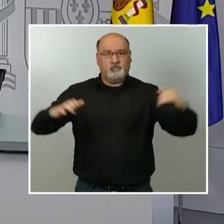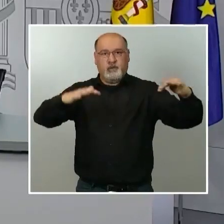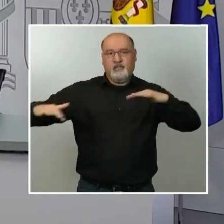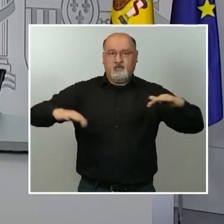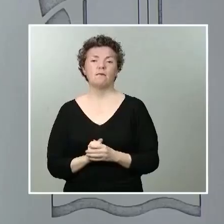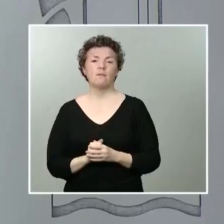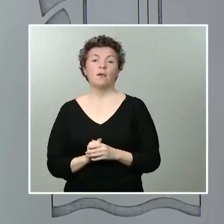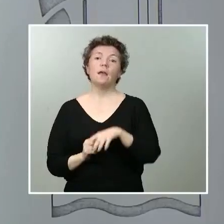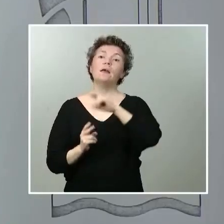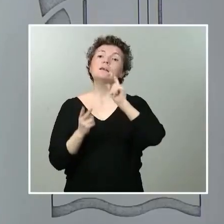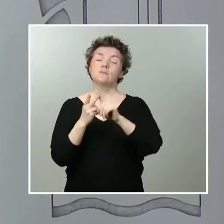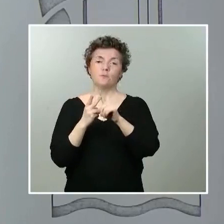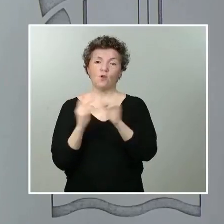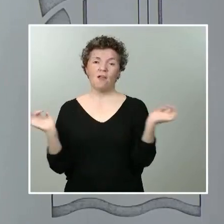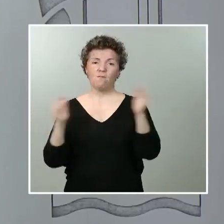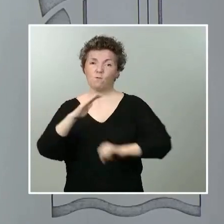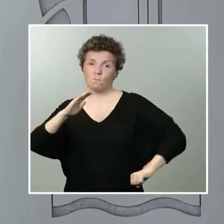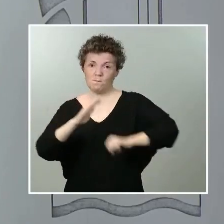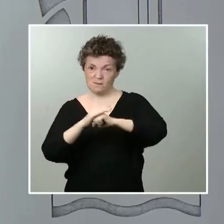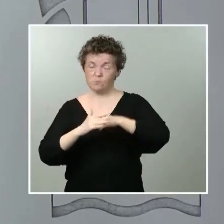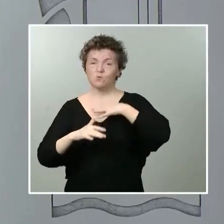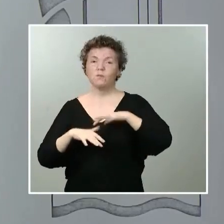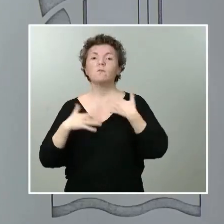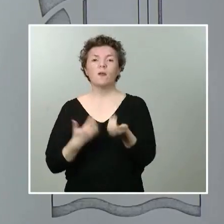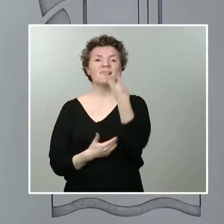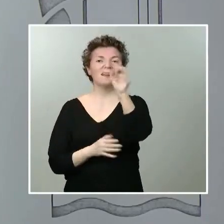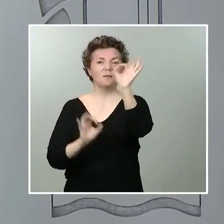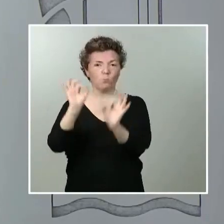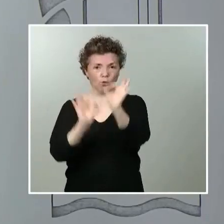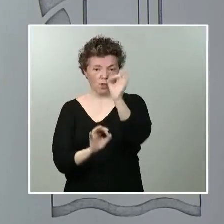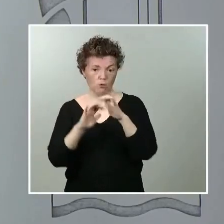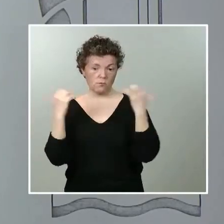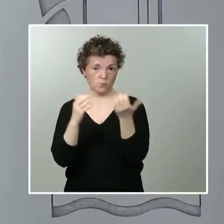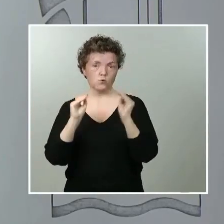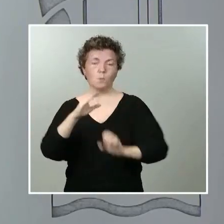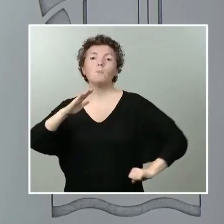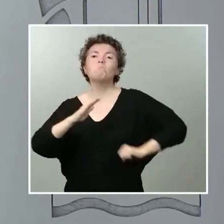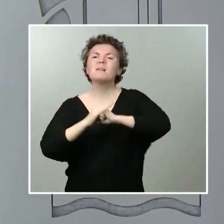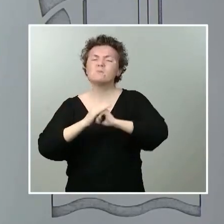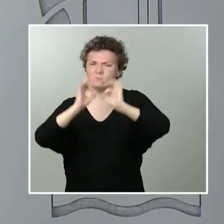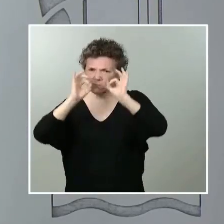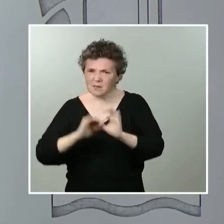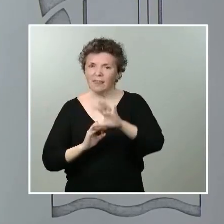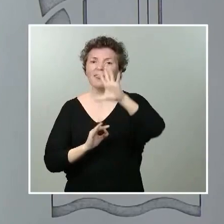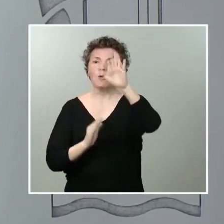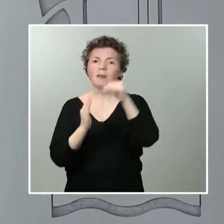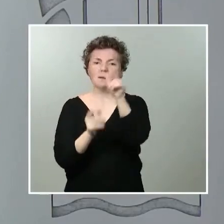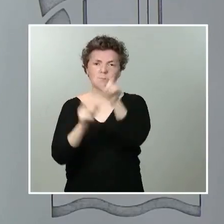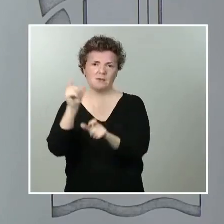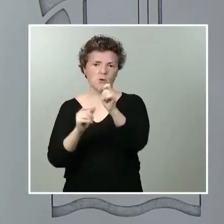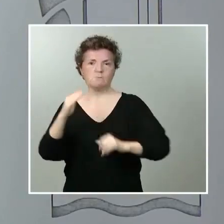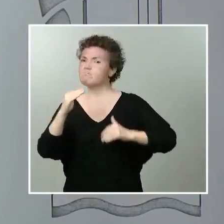el aforo máximo permitido será un 30% del estadio con un tope límite de cinco mil de cinco miles de personas